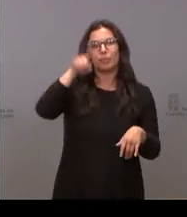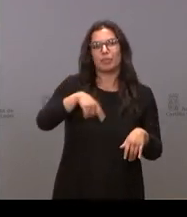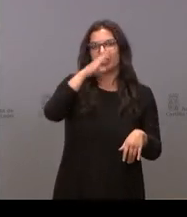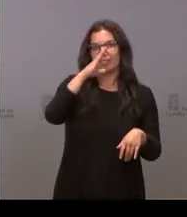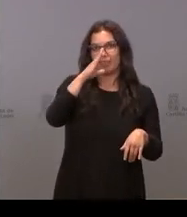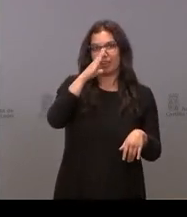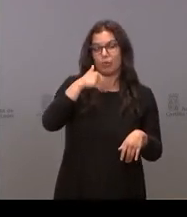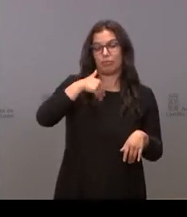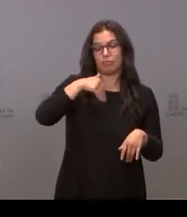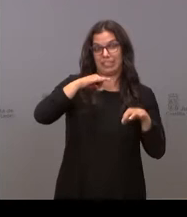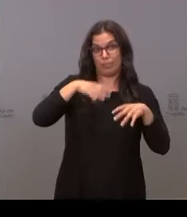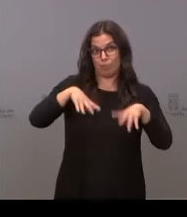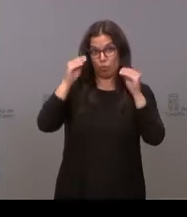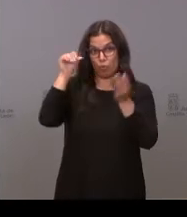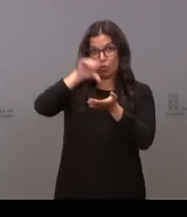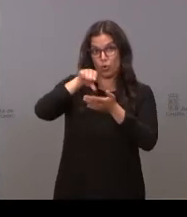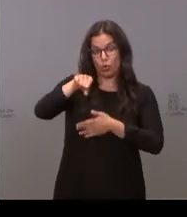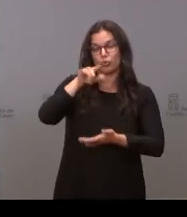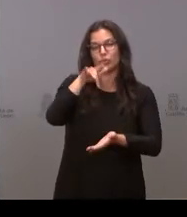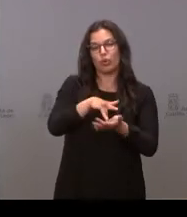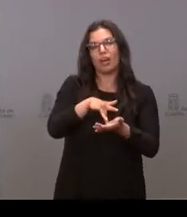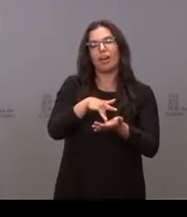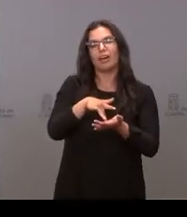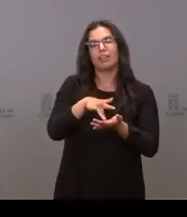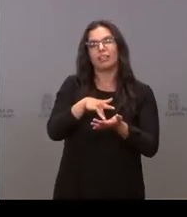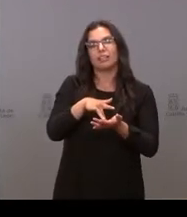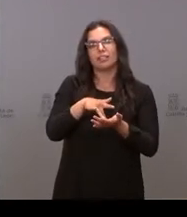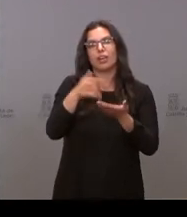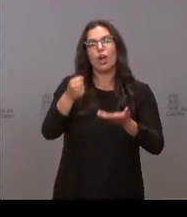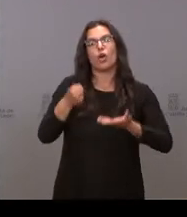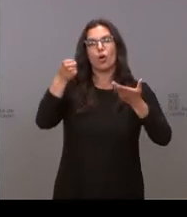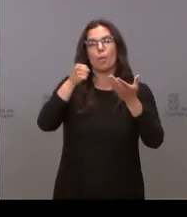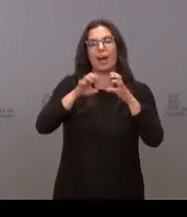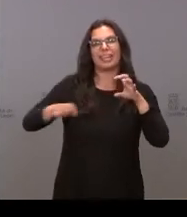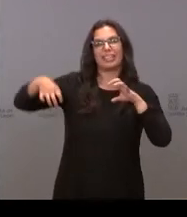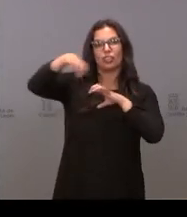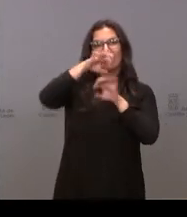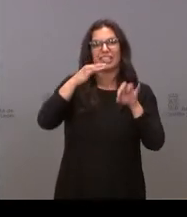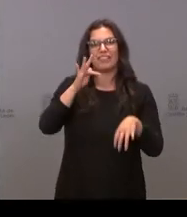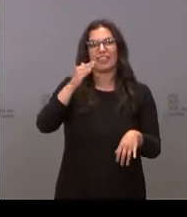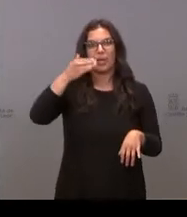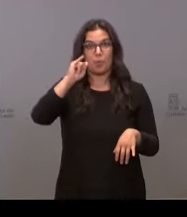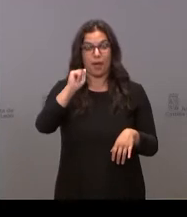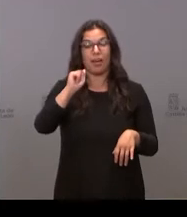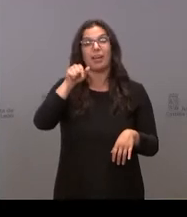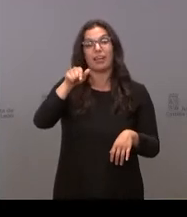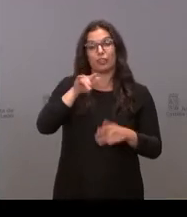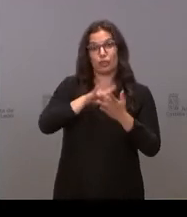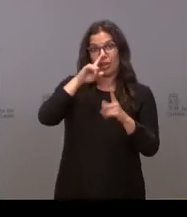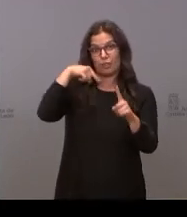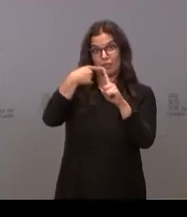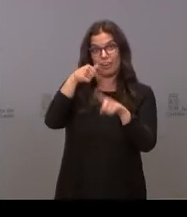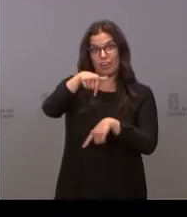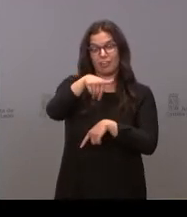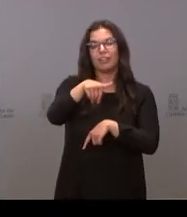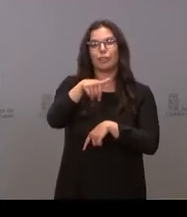Burgos concretamente, la celebración de la Copa Intercontinental de la FIBA, que creemos que puede ser un